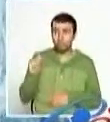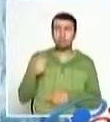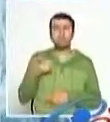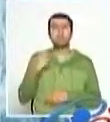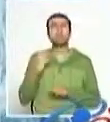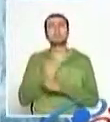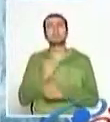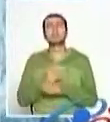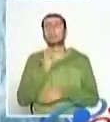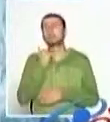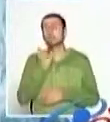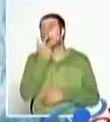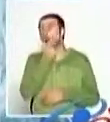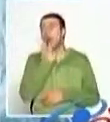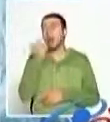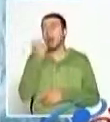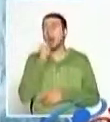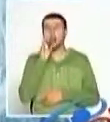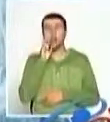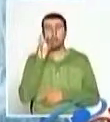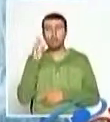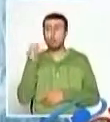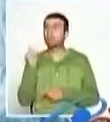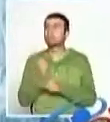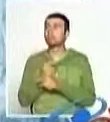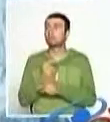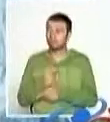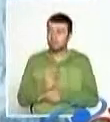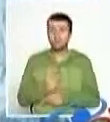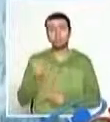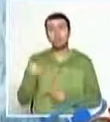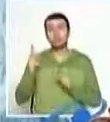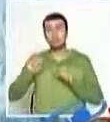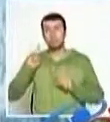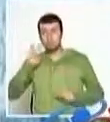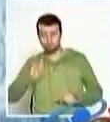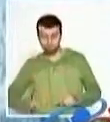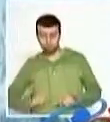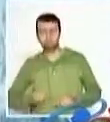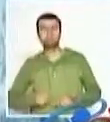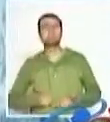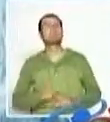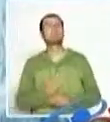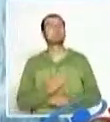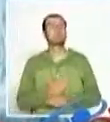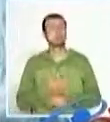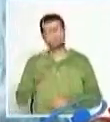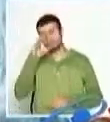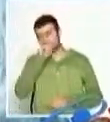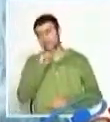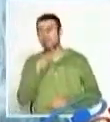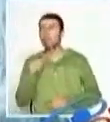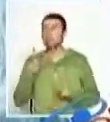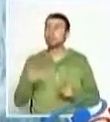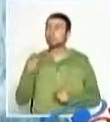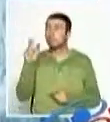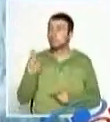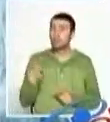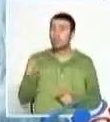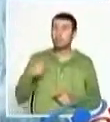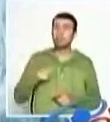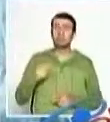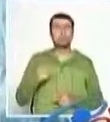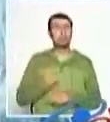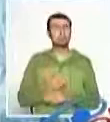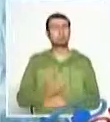en la mucosa oral es un paciente que tiene problemas en la mucosa digestiva. Y miramos cómo ese paciente que tiene problemas de reflujo,